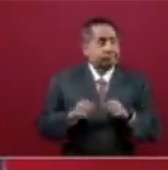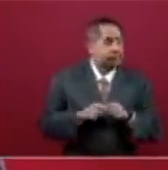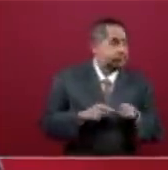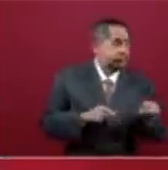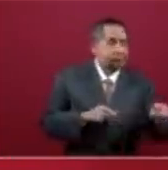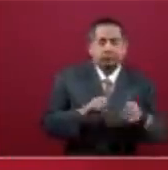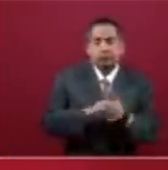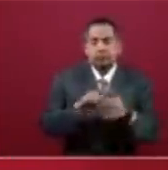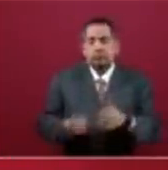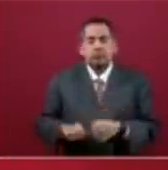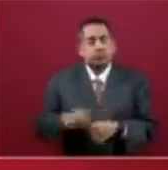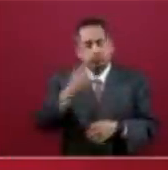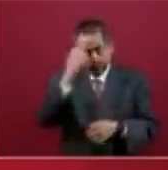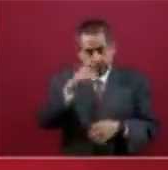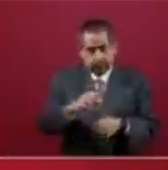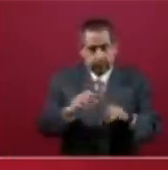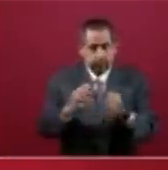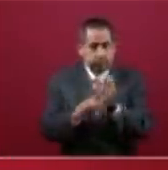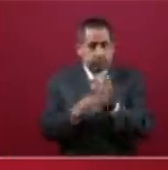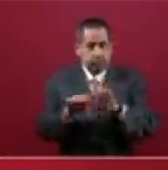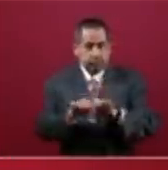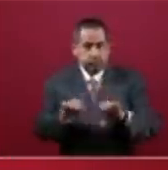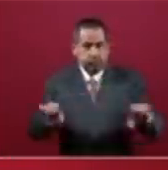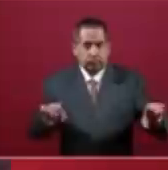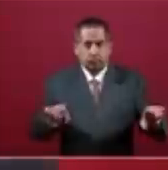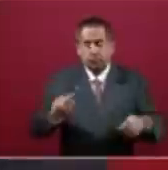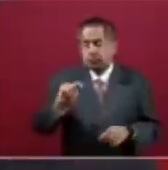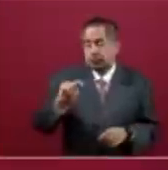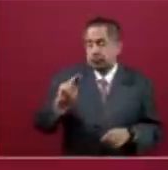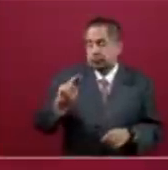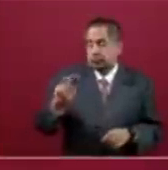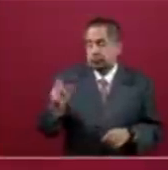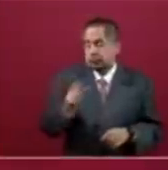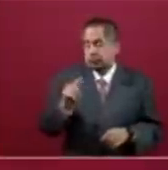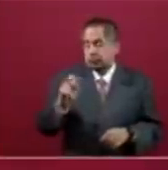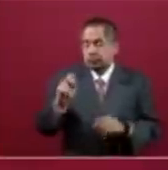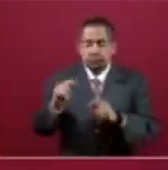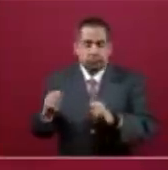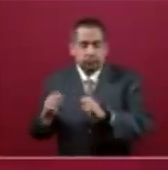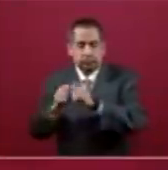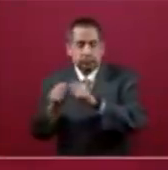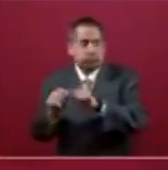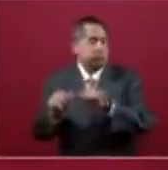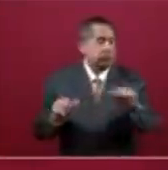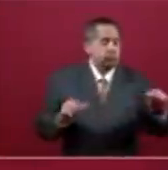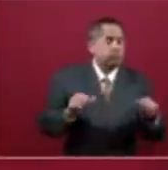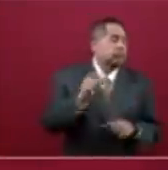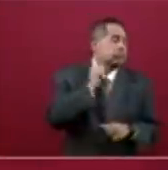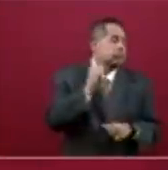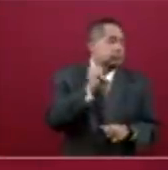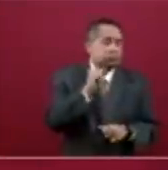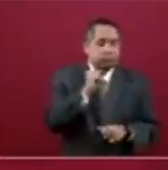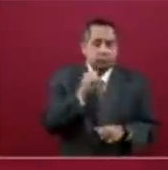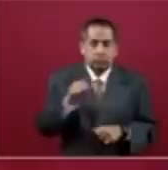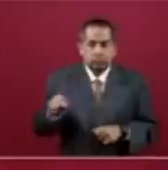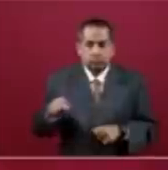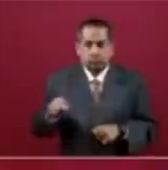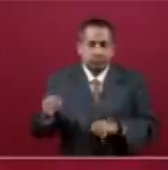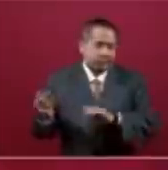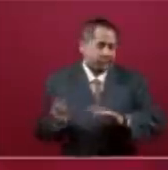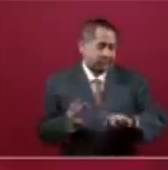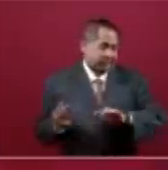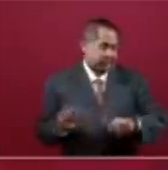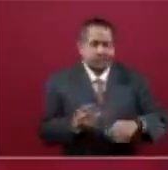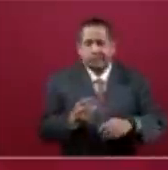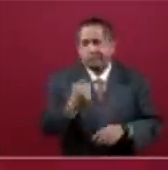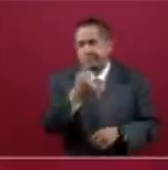por ejemplo, del ducto de Tuxpan a Azcapotzalco, transporta